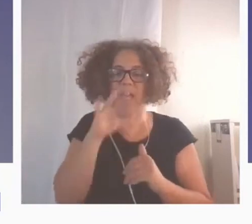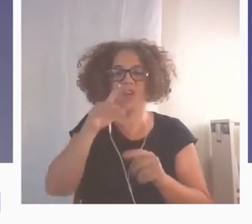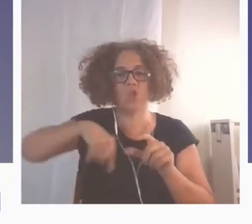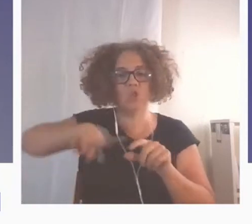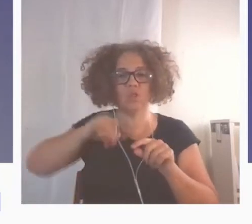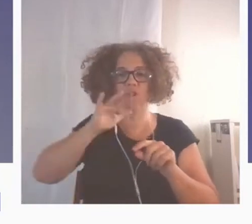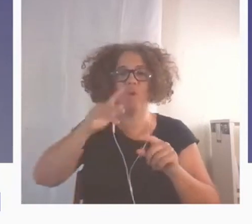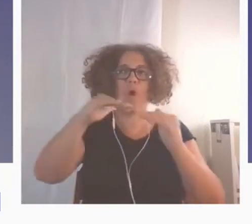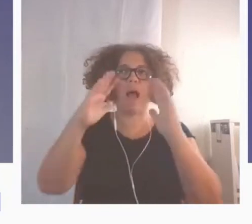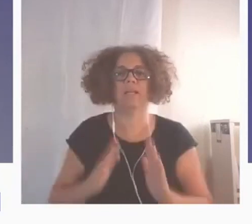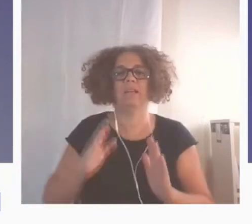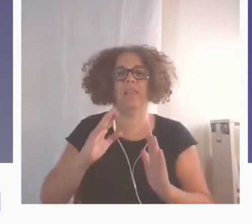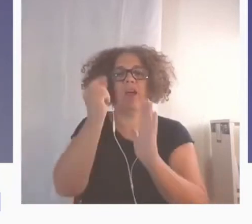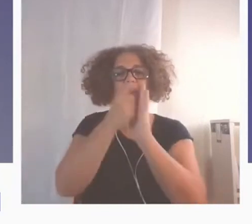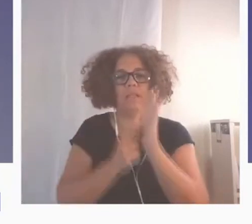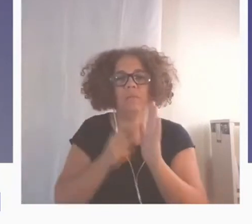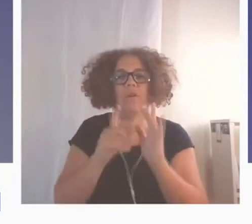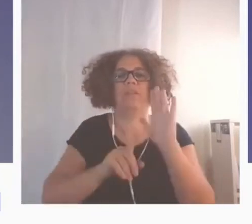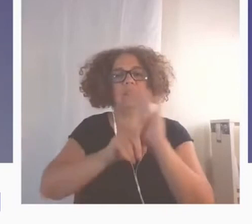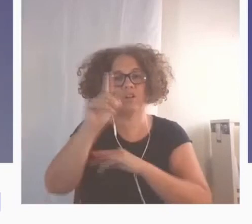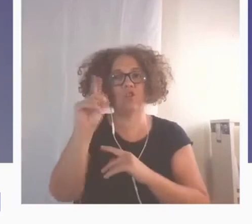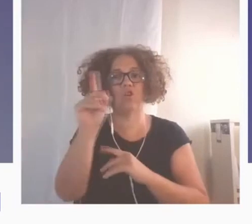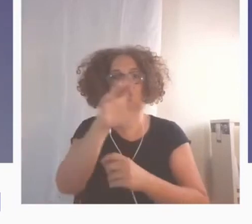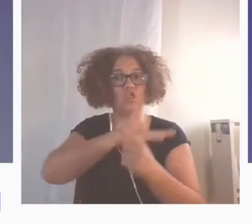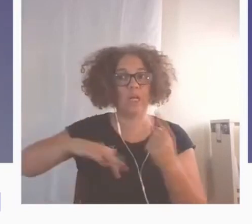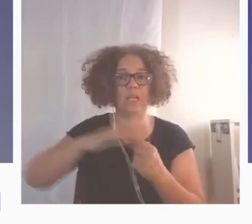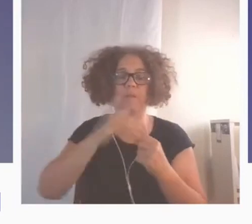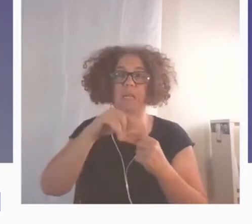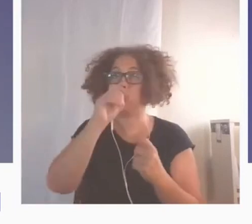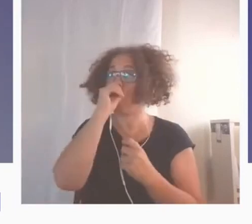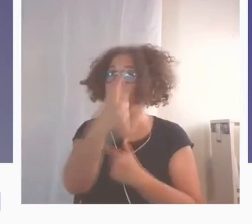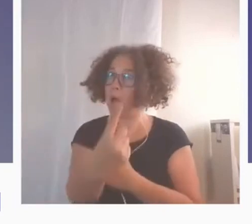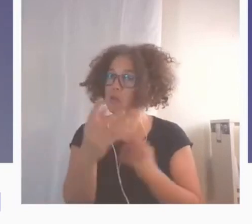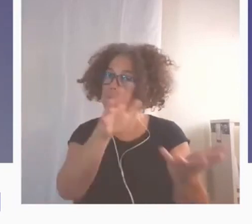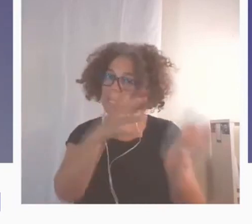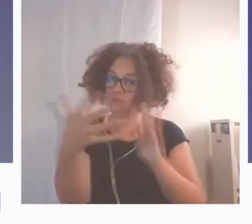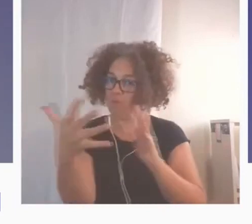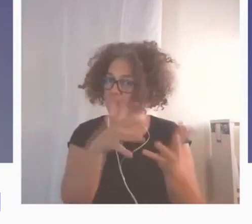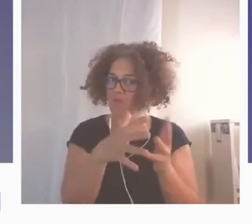la Casa de los Objetivos de Desarrollo Sostenible, pues un año va a hacer en unos